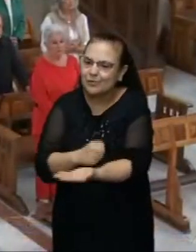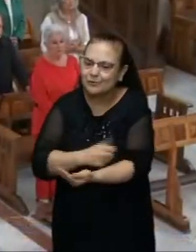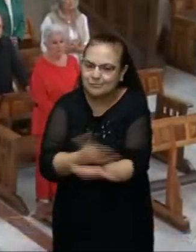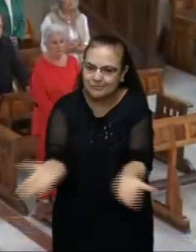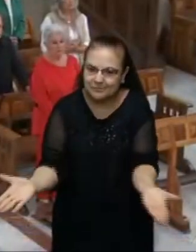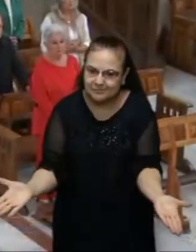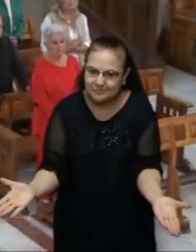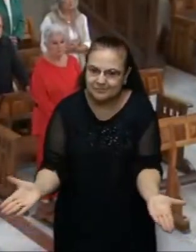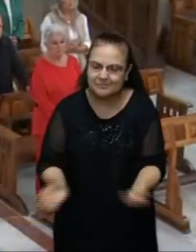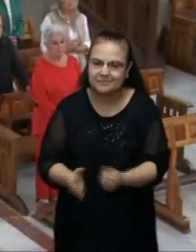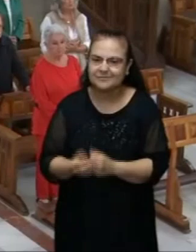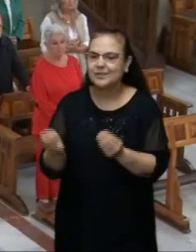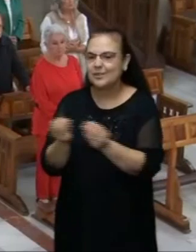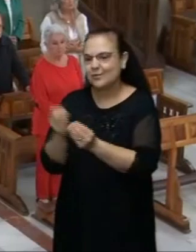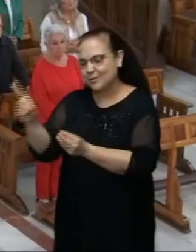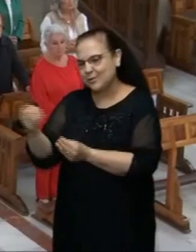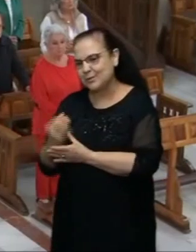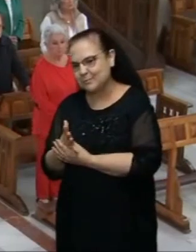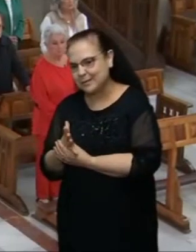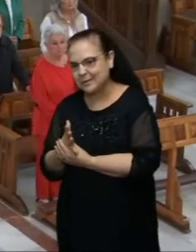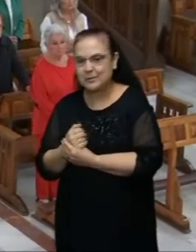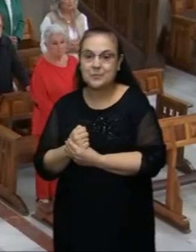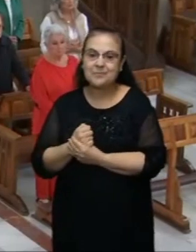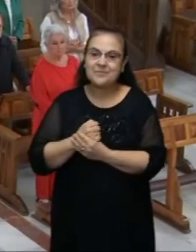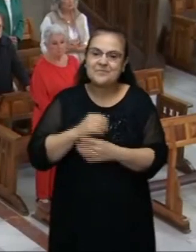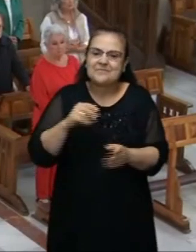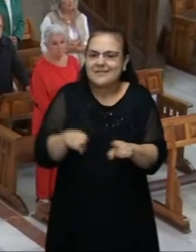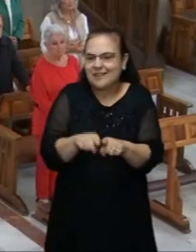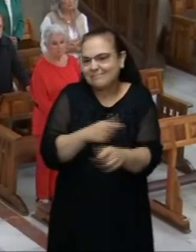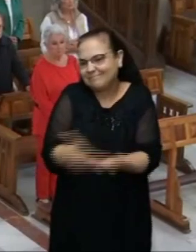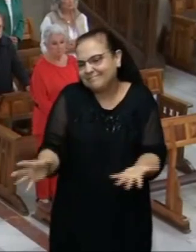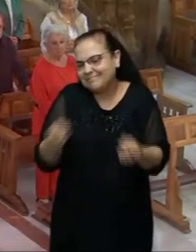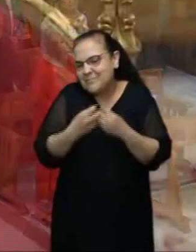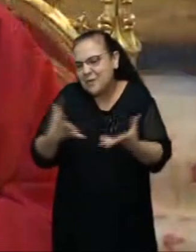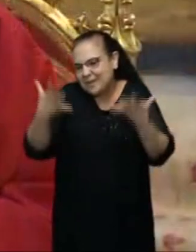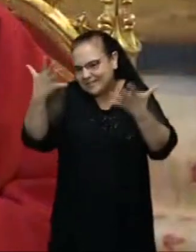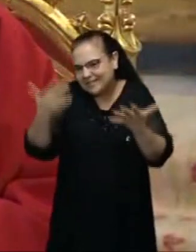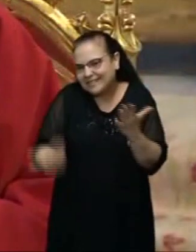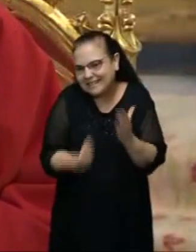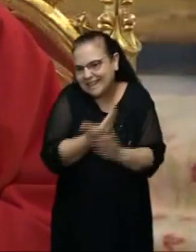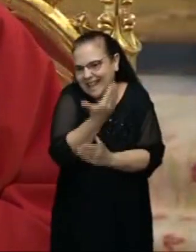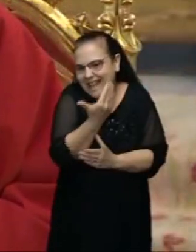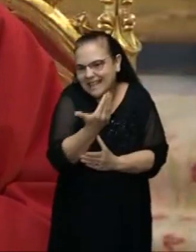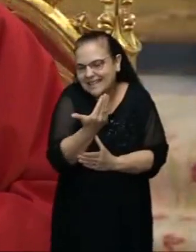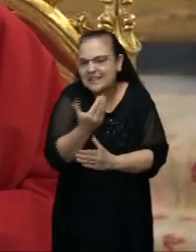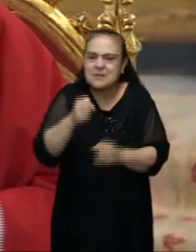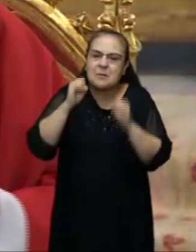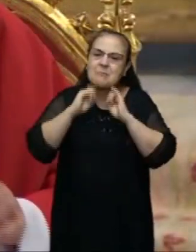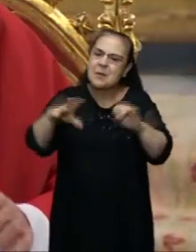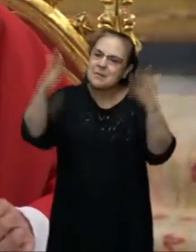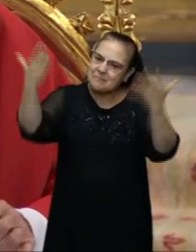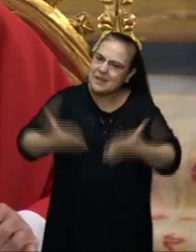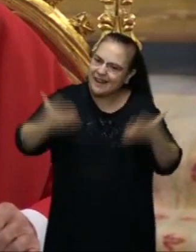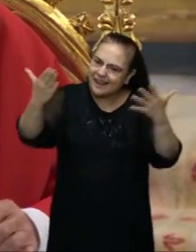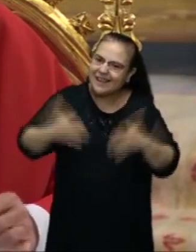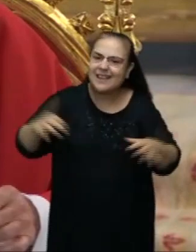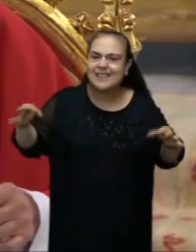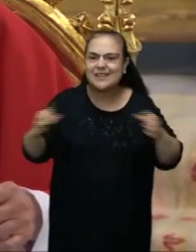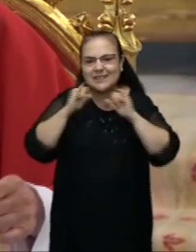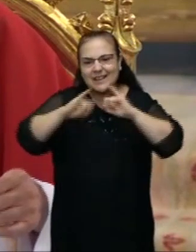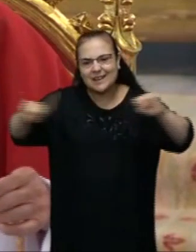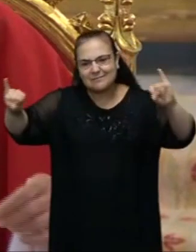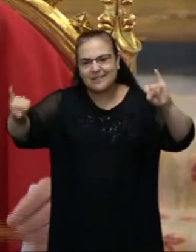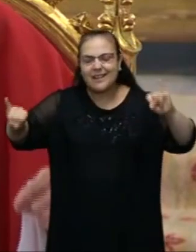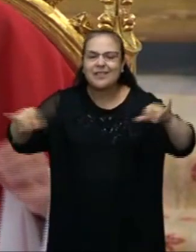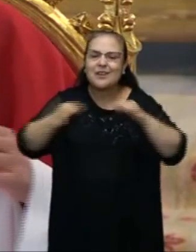vosotros. Hermanos, buenos días. Sed bienvenidos a la celebración de la Eucaristía de este martes